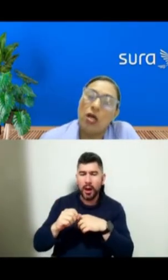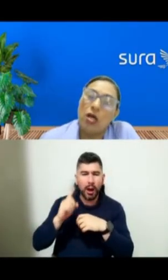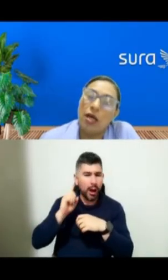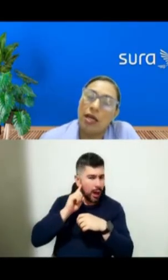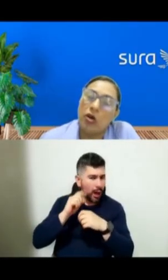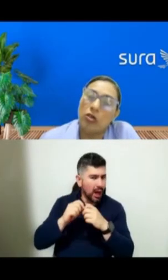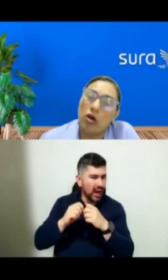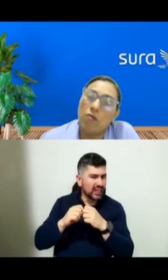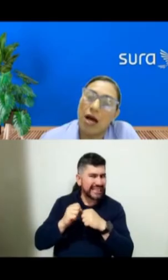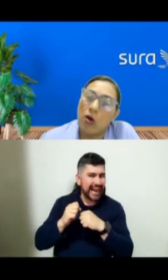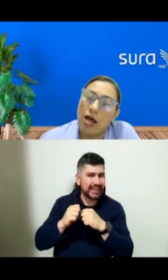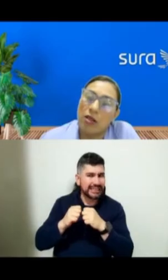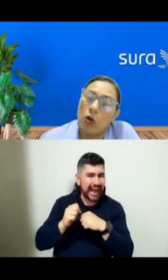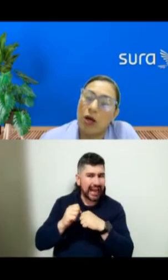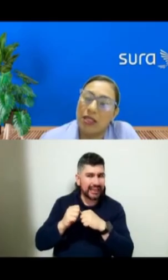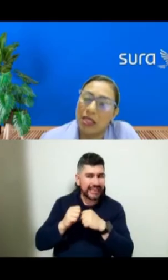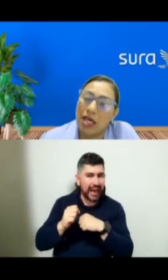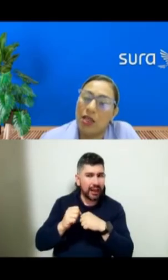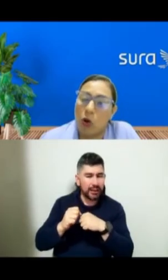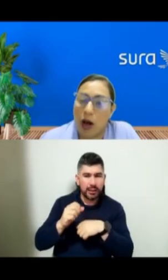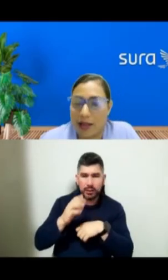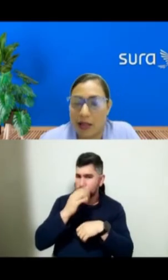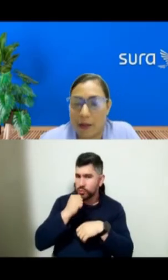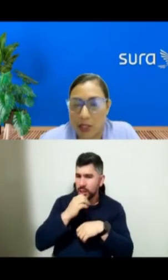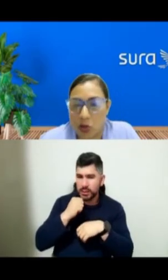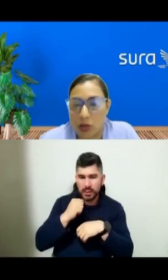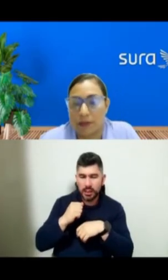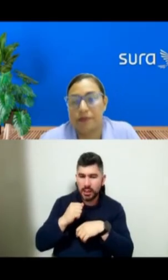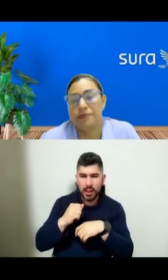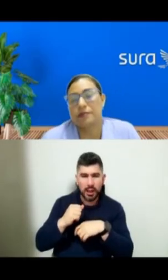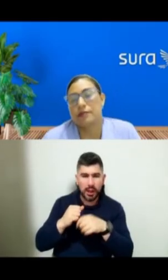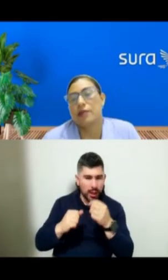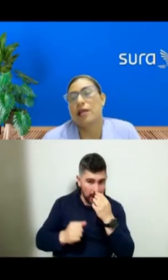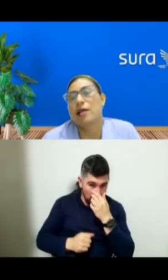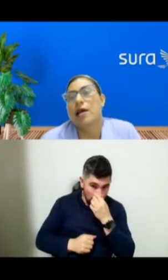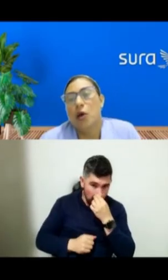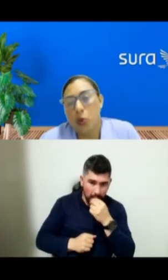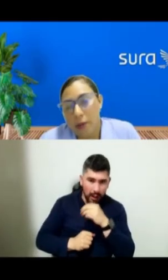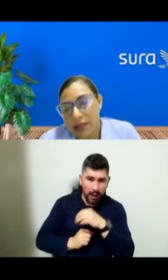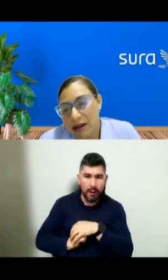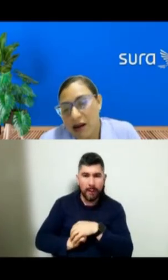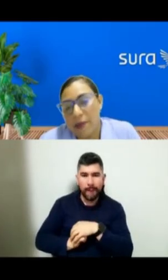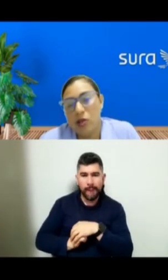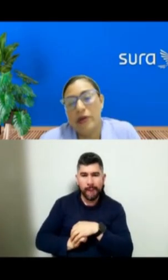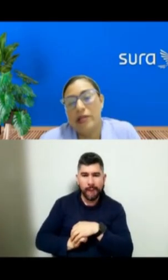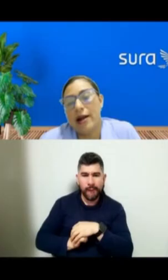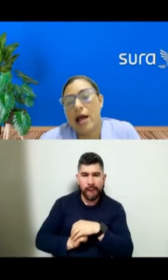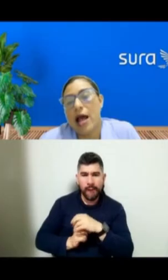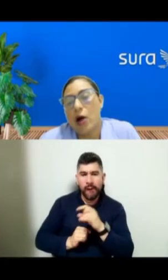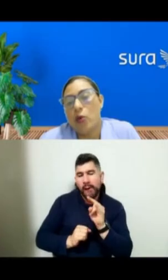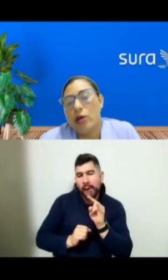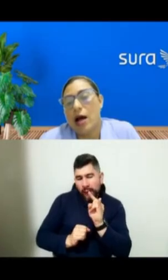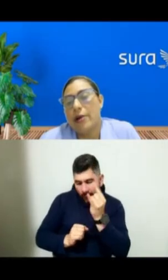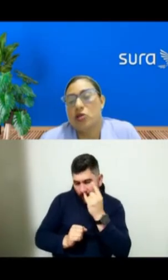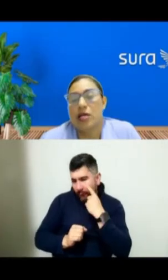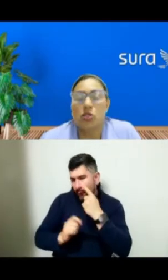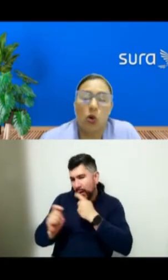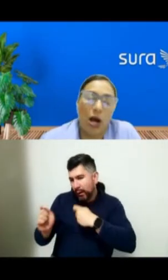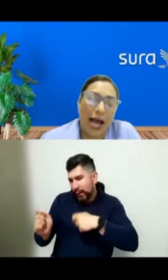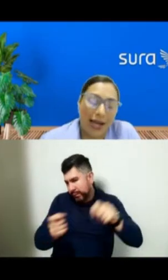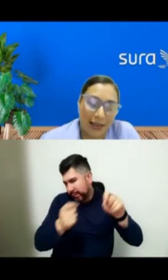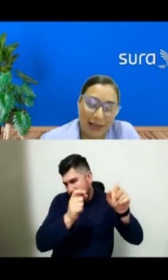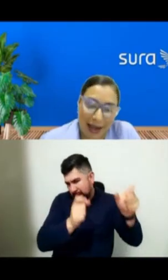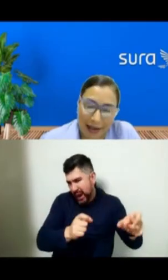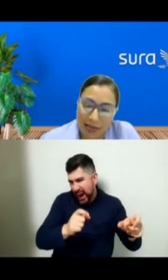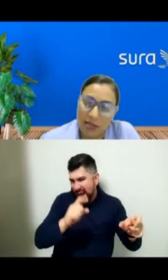al momento de que yo estoy valorando o atendiendo a esta persona. Nuevamente les repito, evitar acudir a